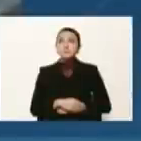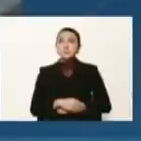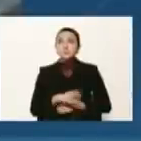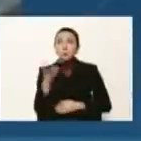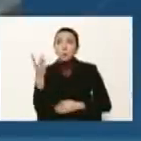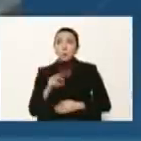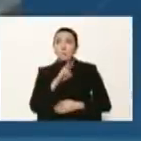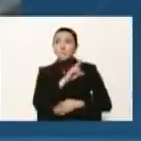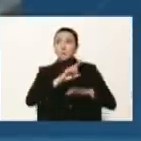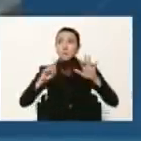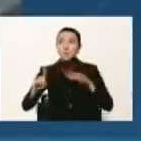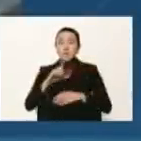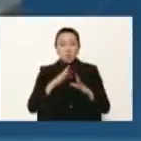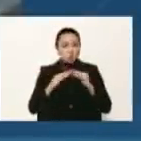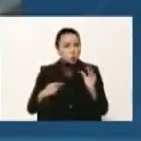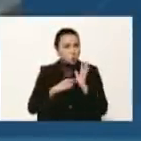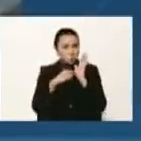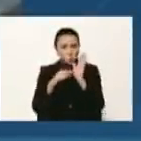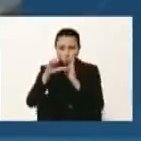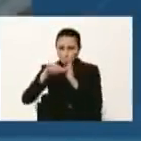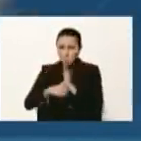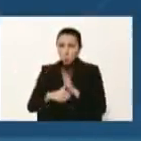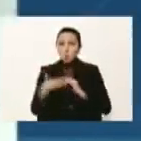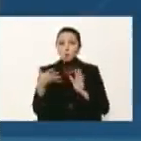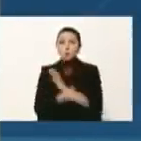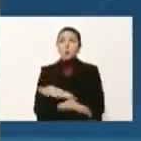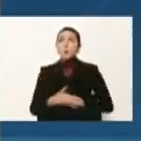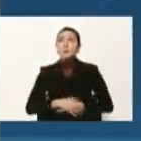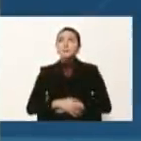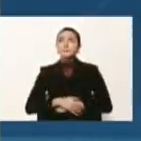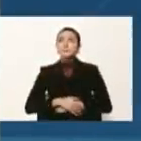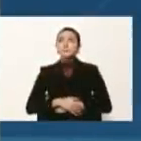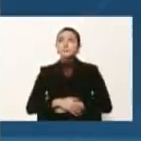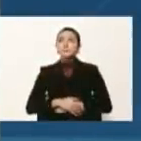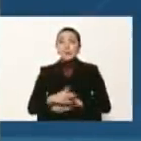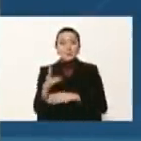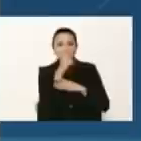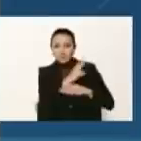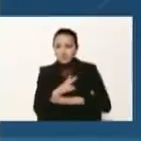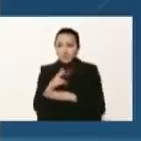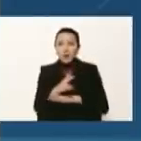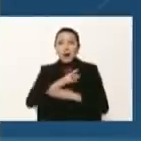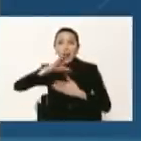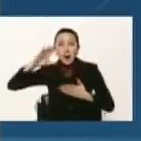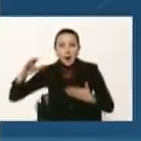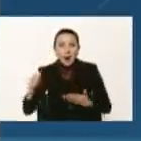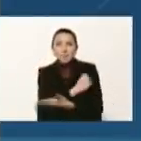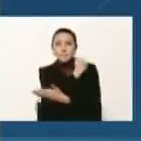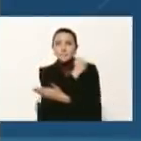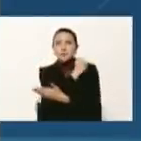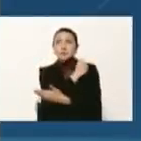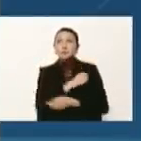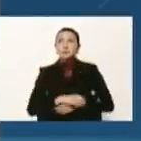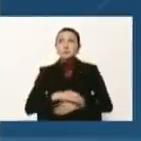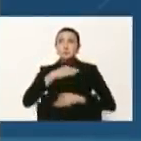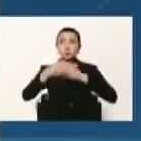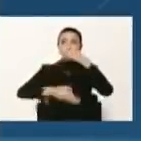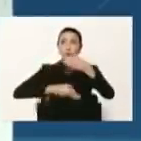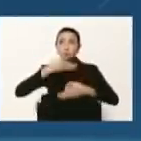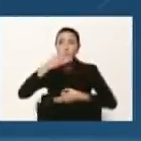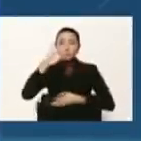observar todo eso posteriormente, de todo el armamento incautado. Y lo vamos a explicar, y como lo dijo